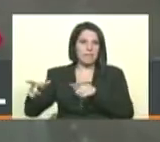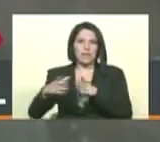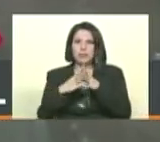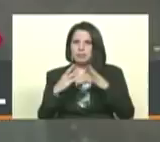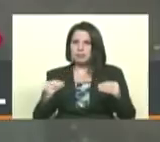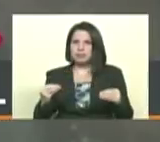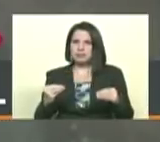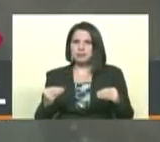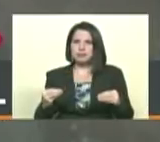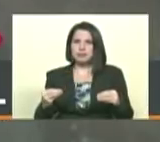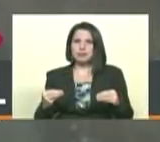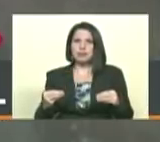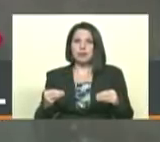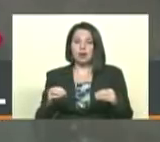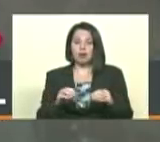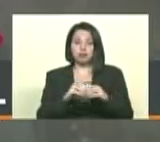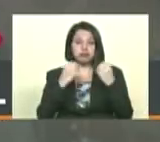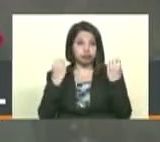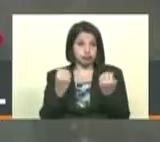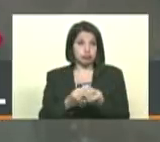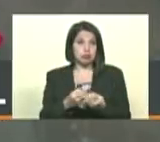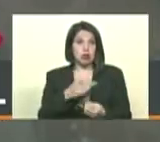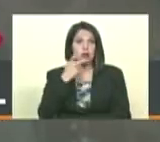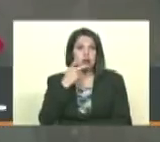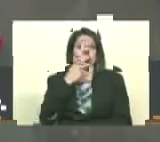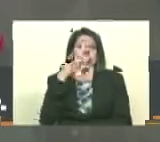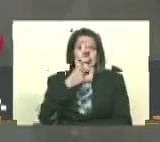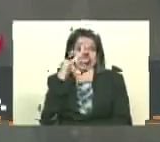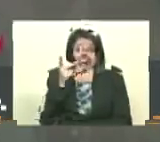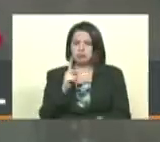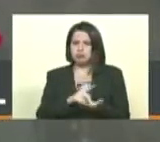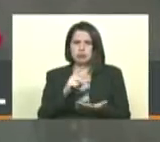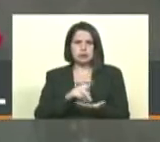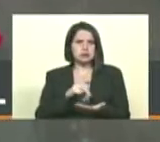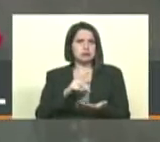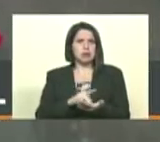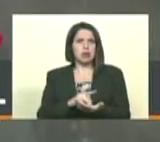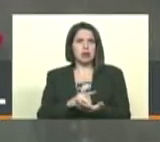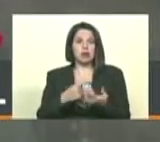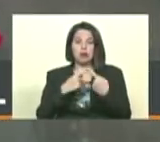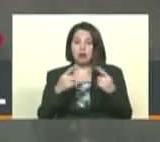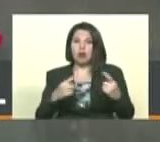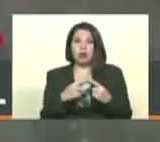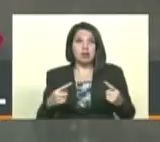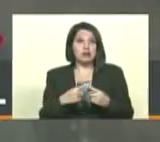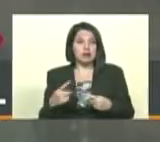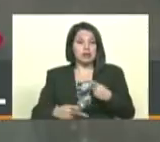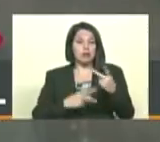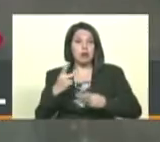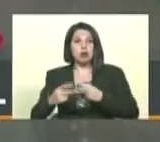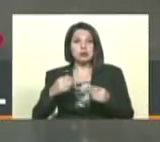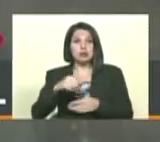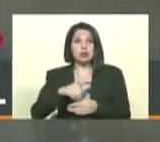cuales todas las organizaciones con fines políticos han participado en los diferentes procesos